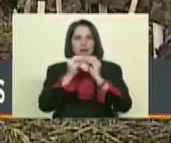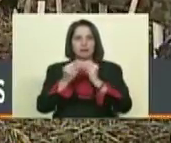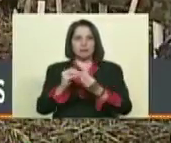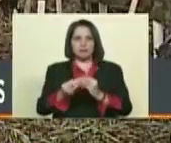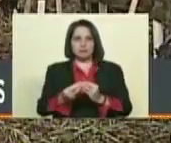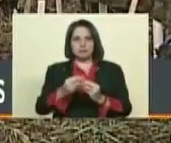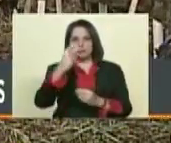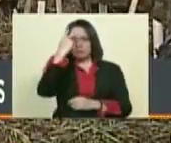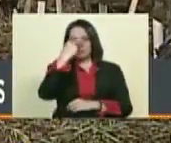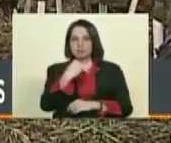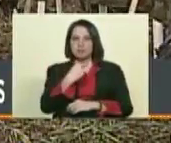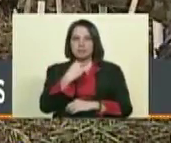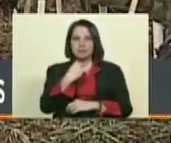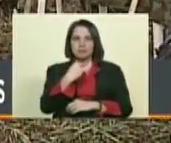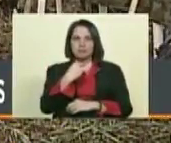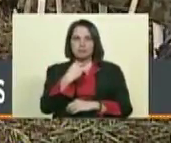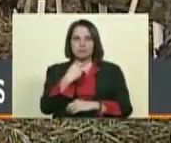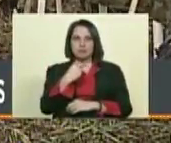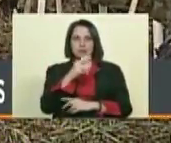Ciega